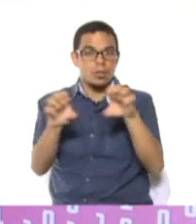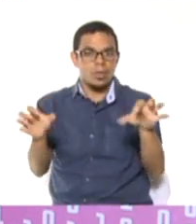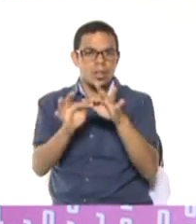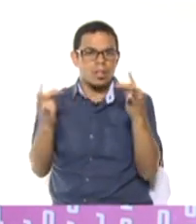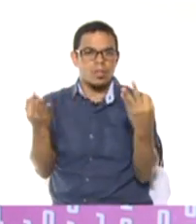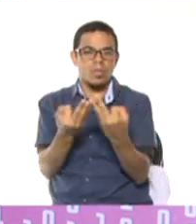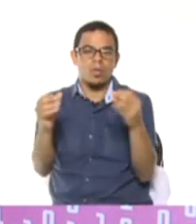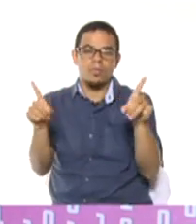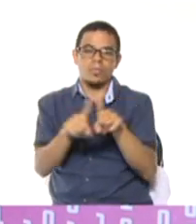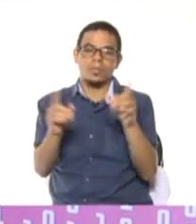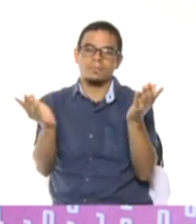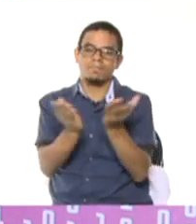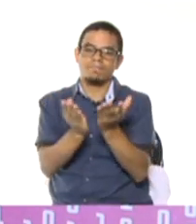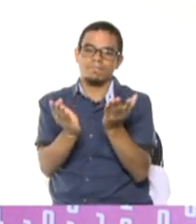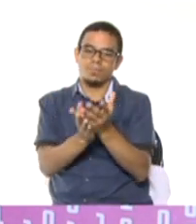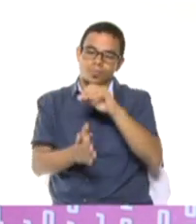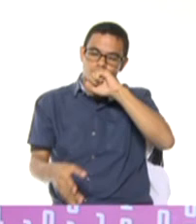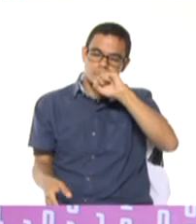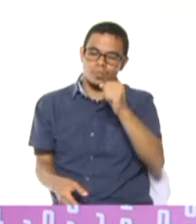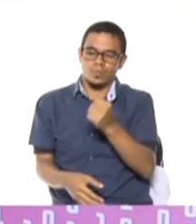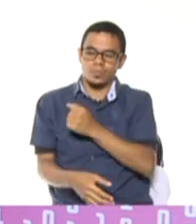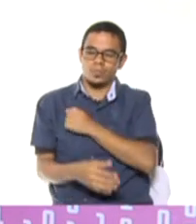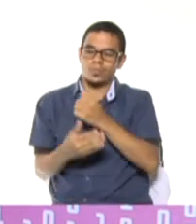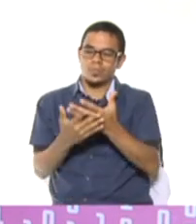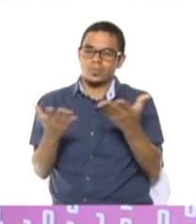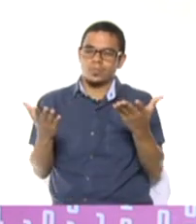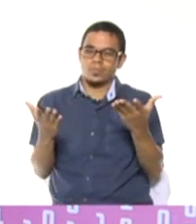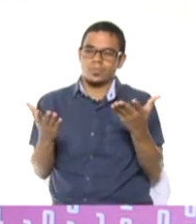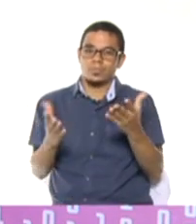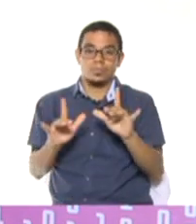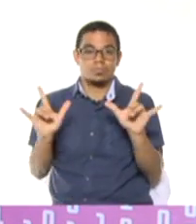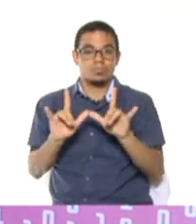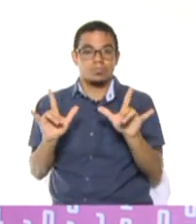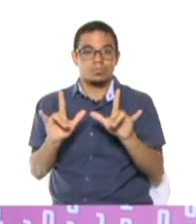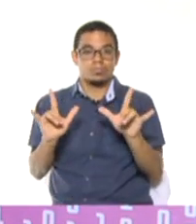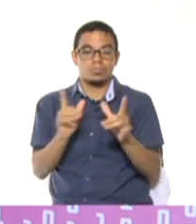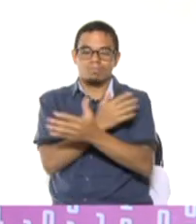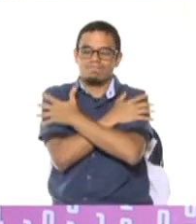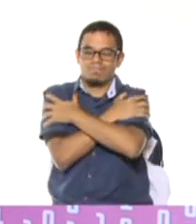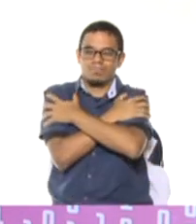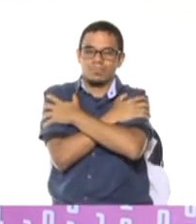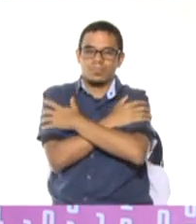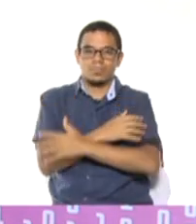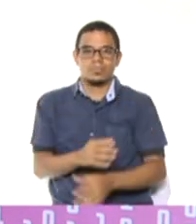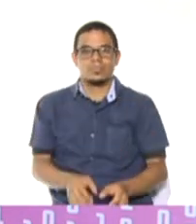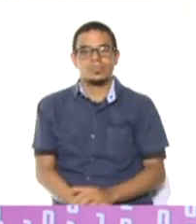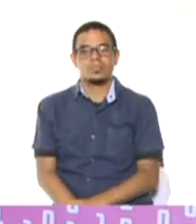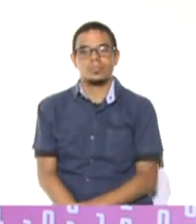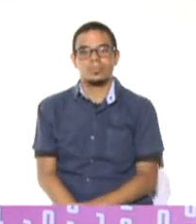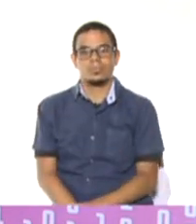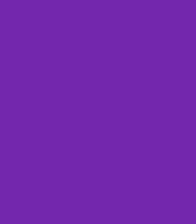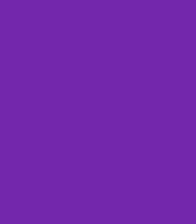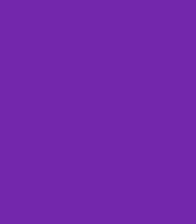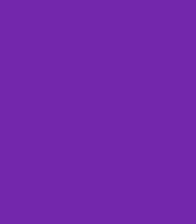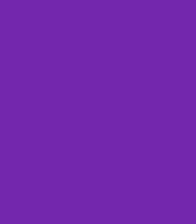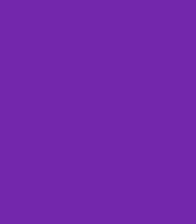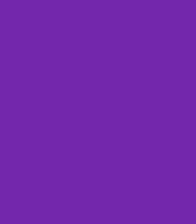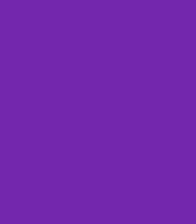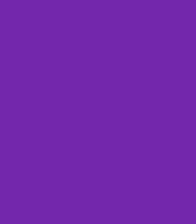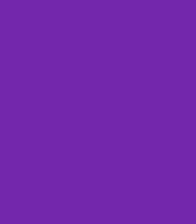programa educativo y pedagógico, Cada Familia Una Escuela. Los abrazo con amor, Venezuela. ¡Se les quiere!